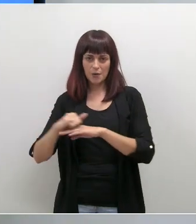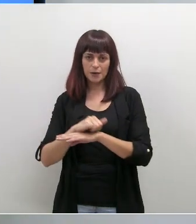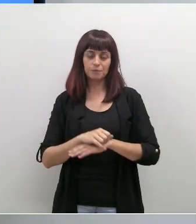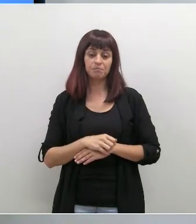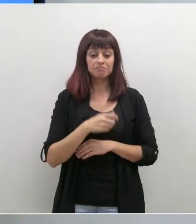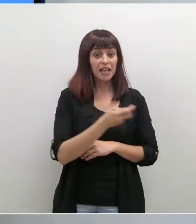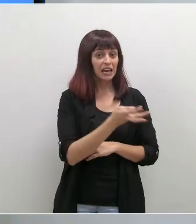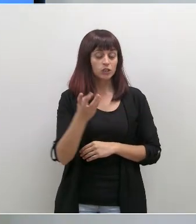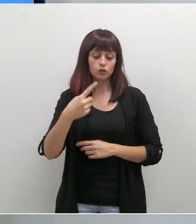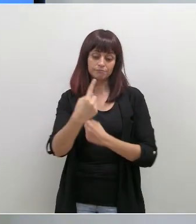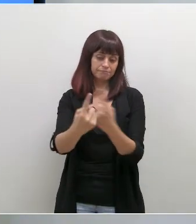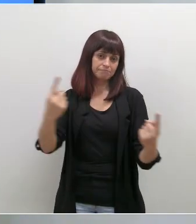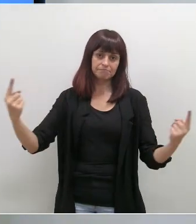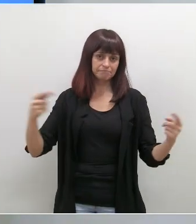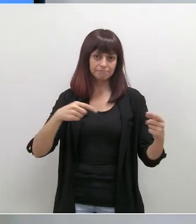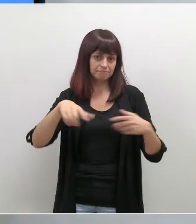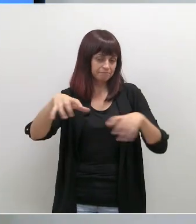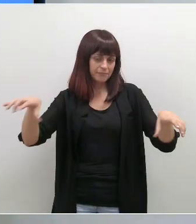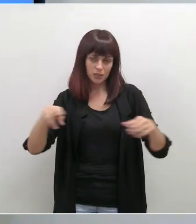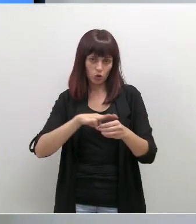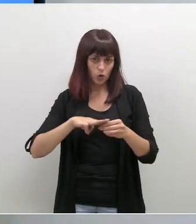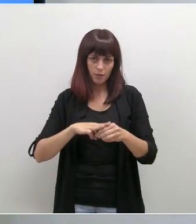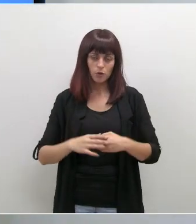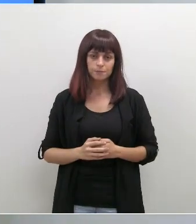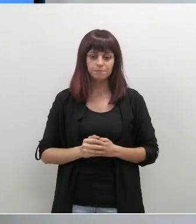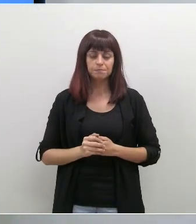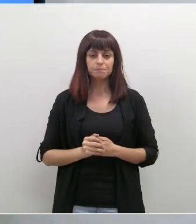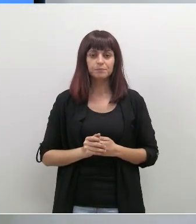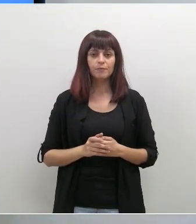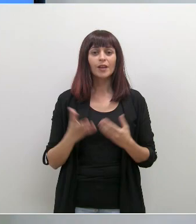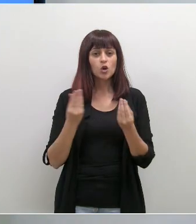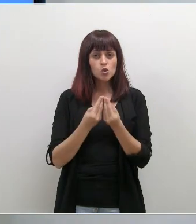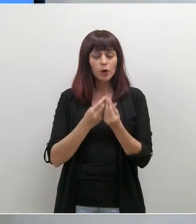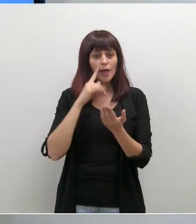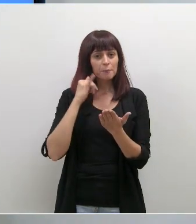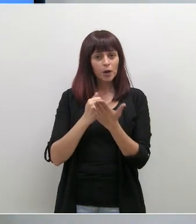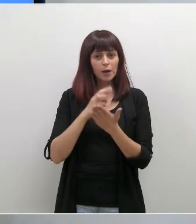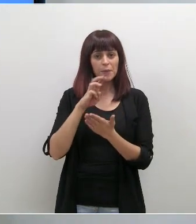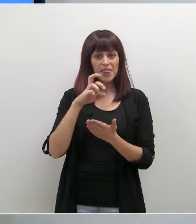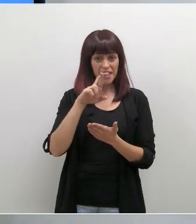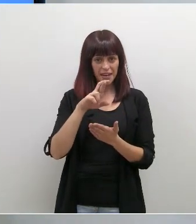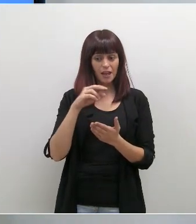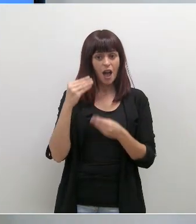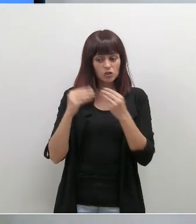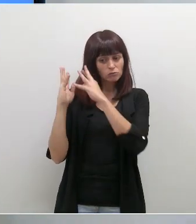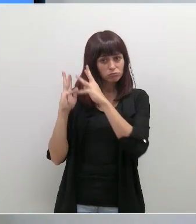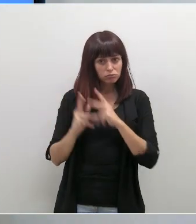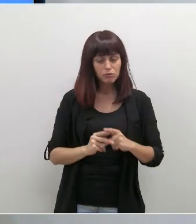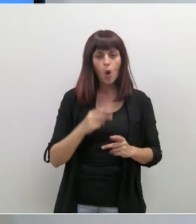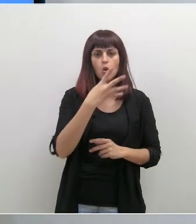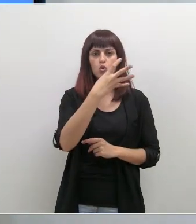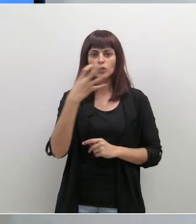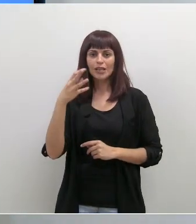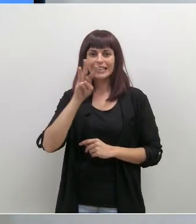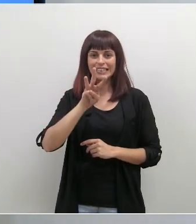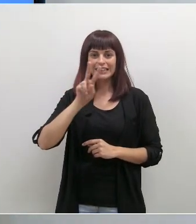resto repartidos entre el resto de municipios de la región. Por su parte, el número de pruebas PCR antígenos realizadas asciende a